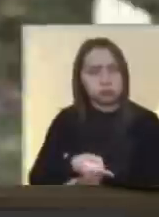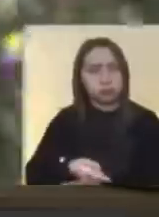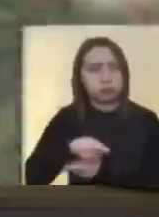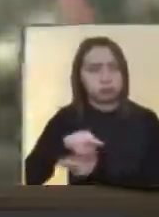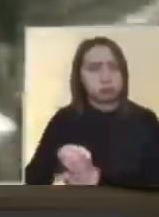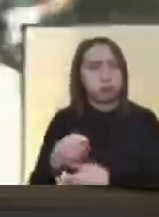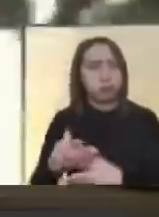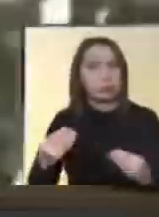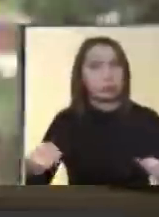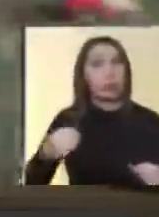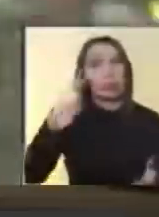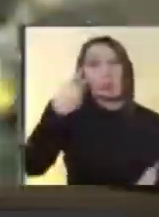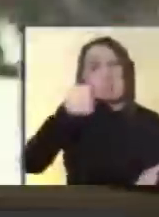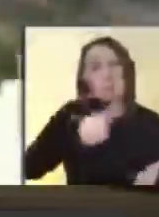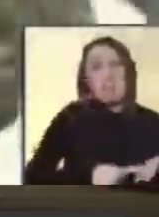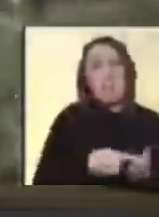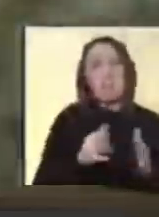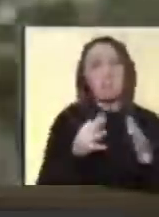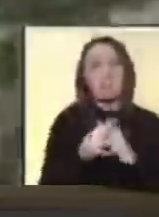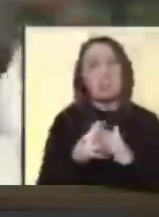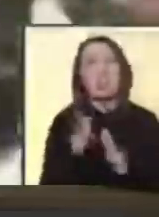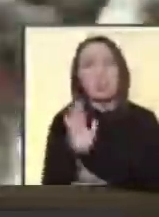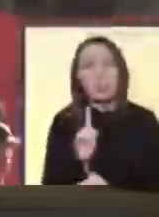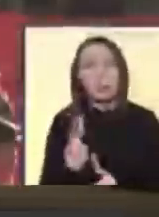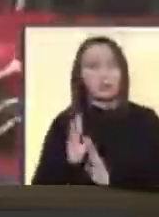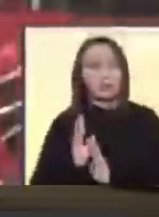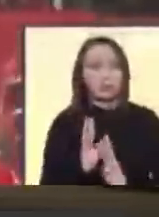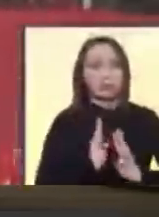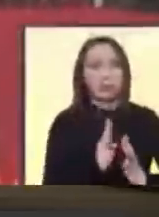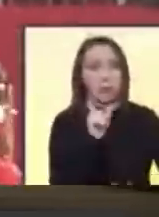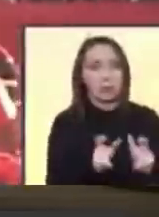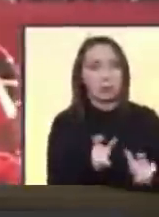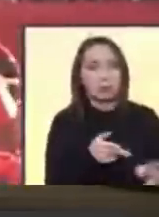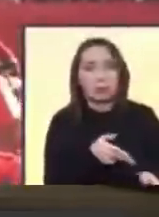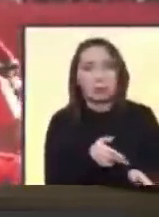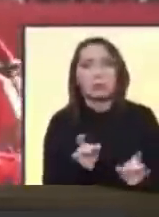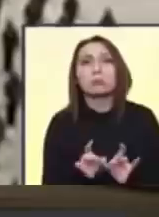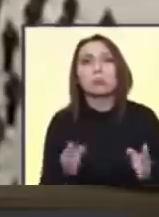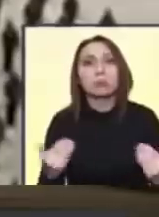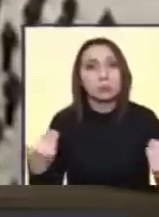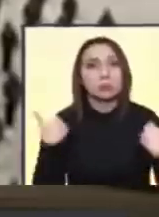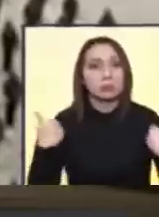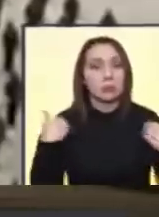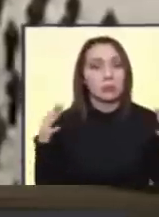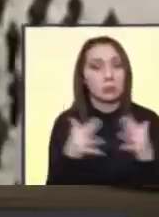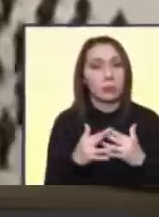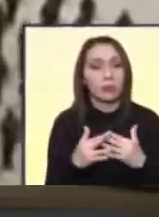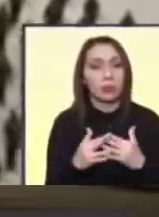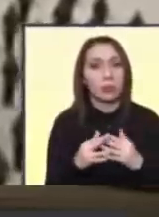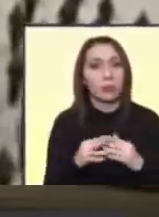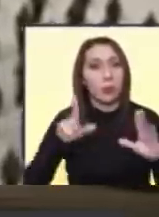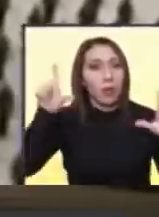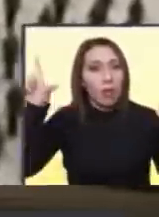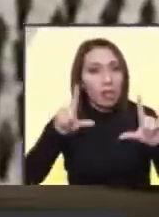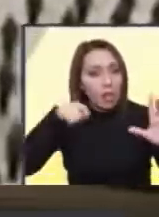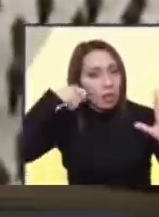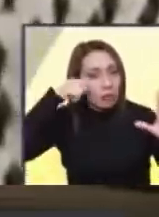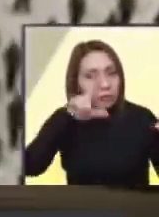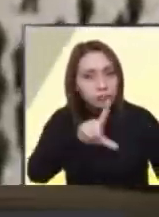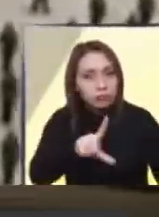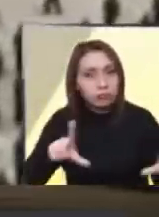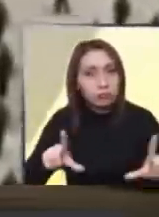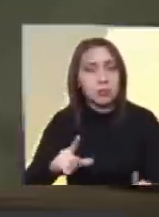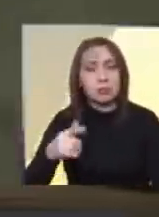demostraron su fortaleza. Insistió, en definitiva, para el dictador la esperanza es China. Cuando le preguntaron por Alberto